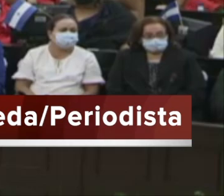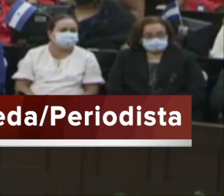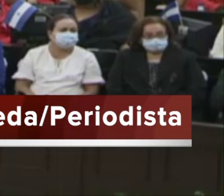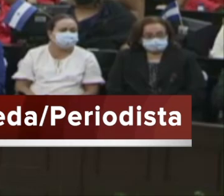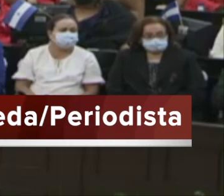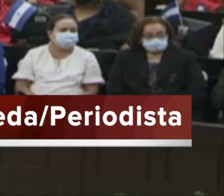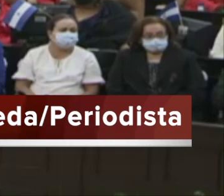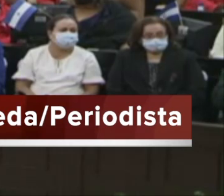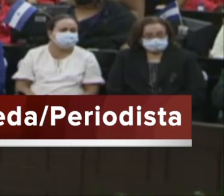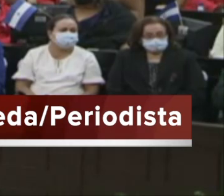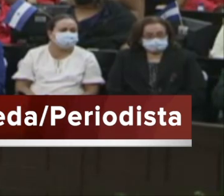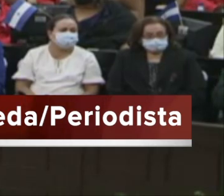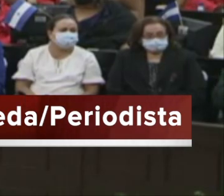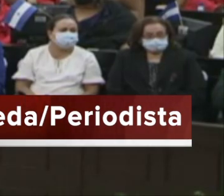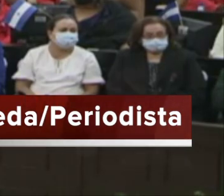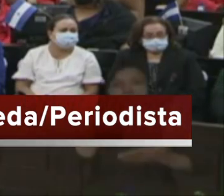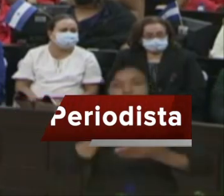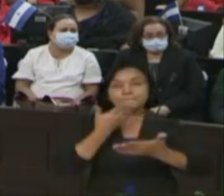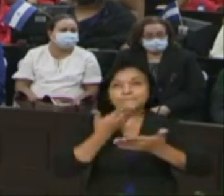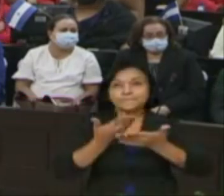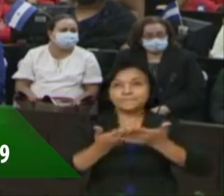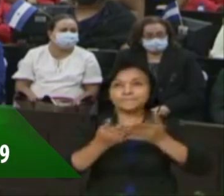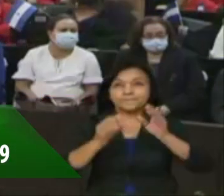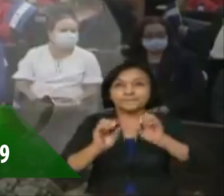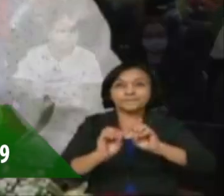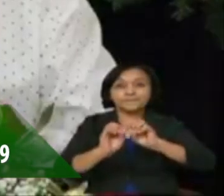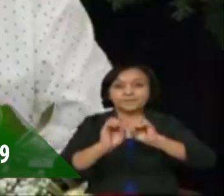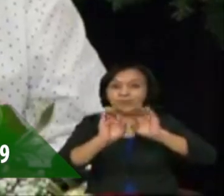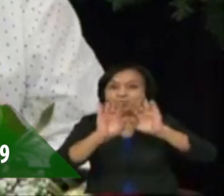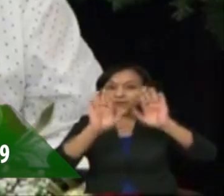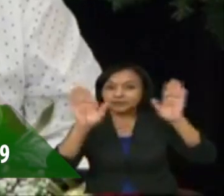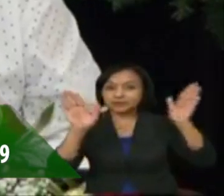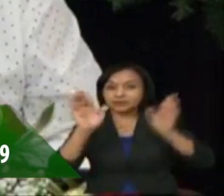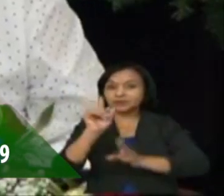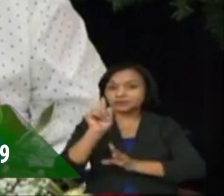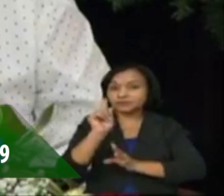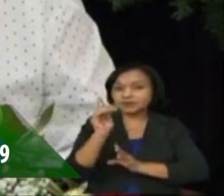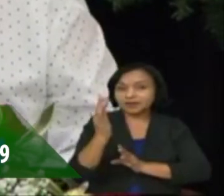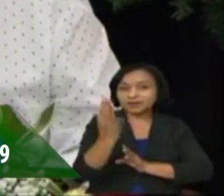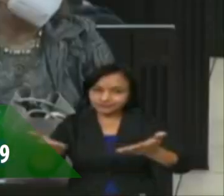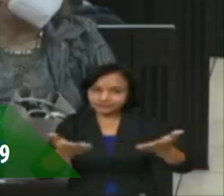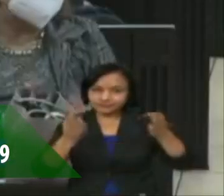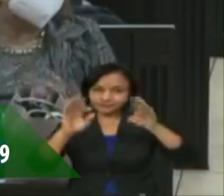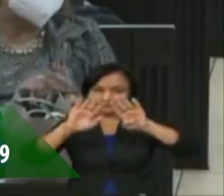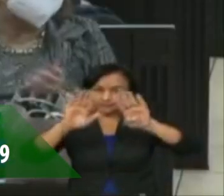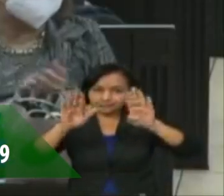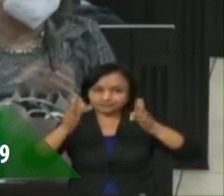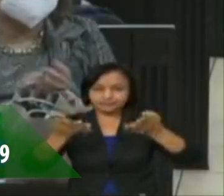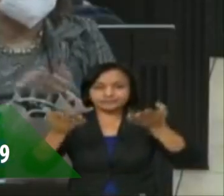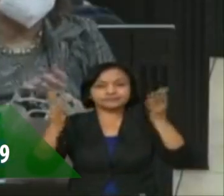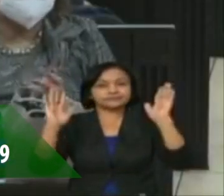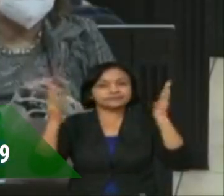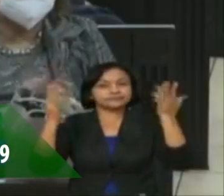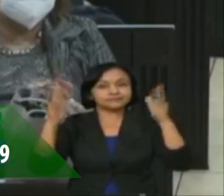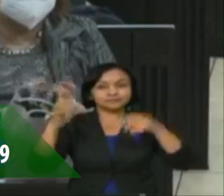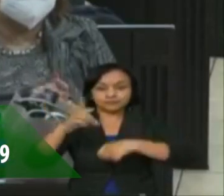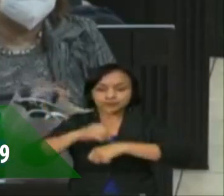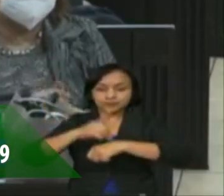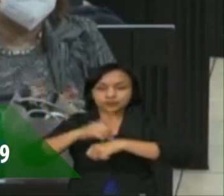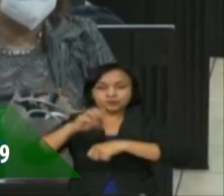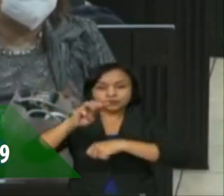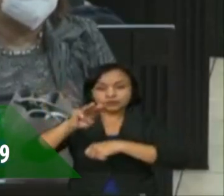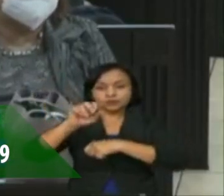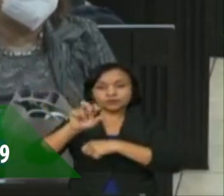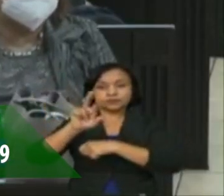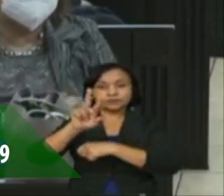hicieron acompañar por los magistrados de la Corte Suprema de Justicia, encabezados por su presidenta Alba Luz Ramos, al igual